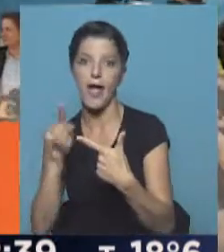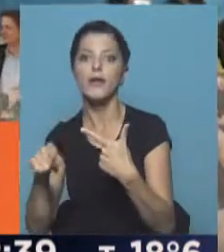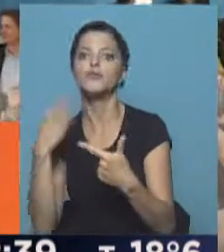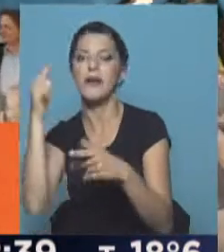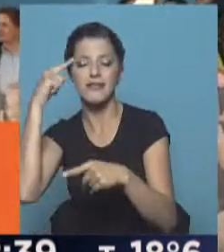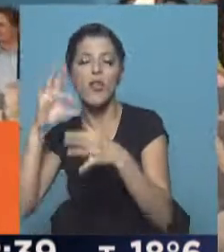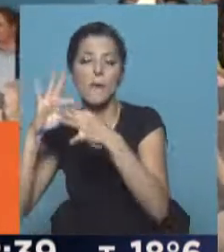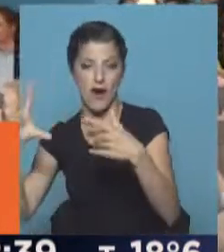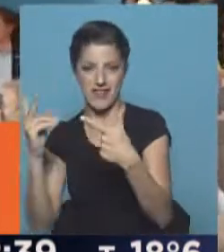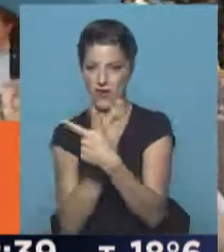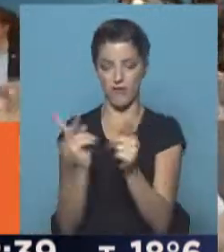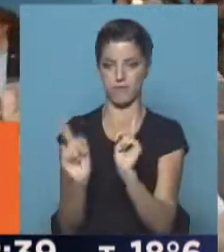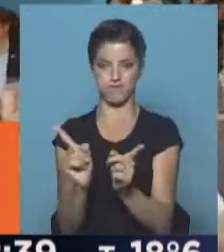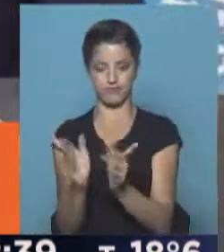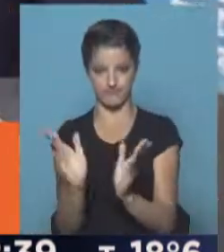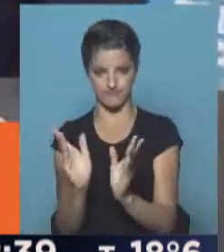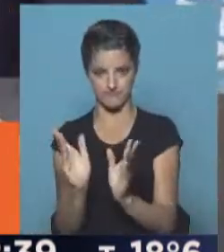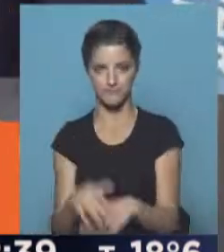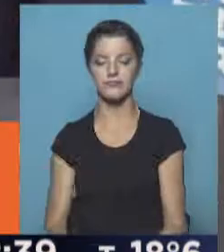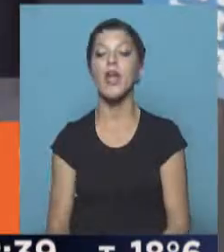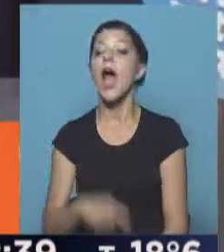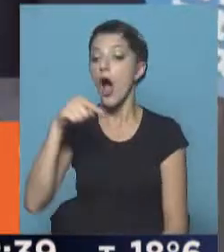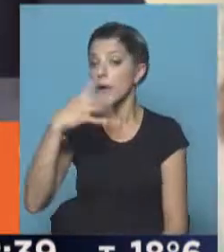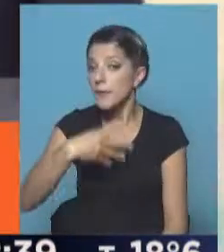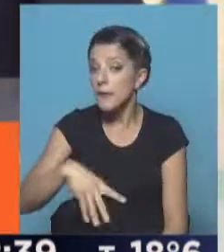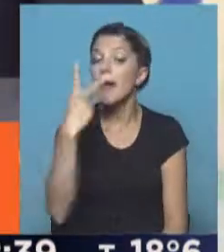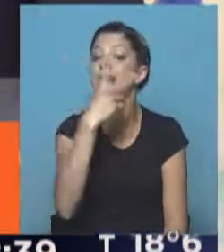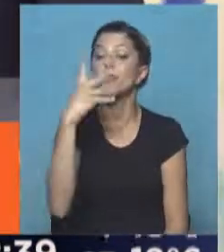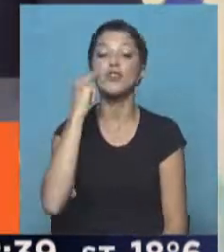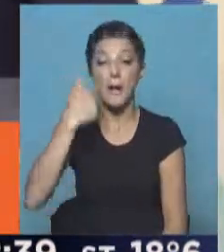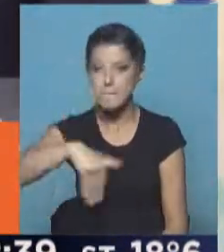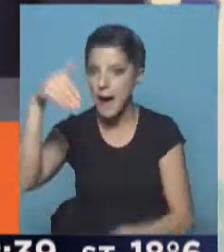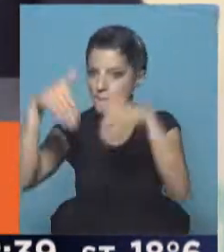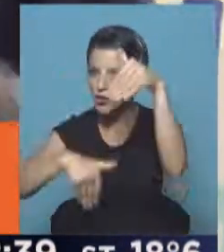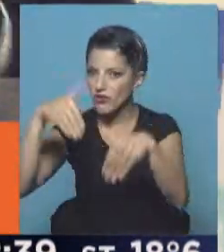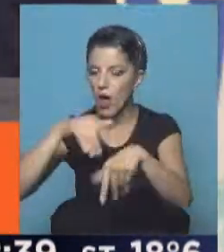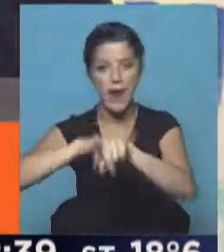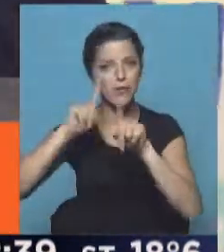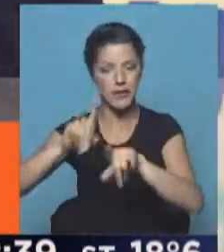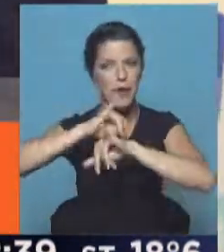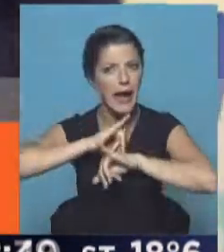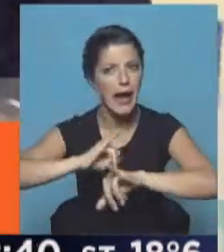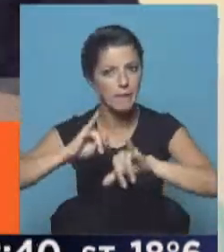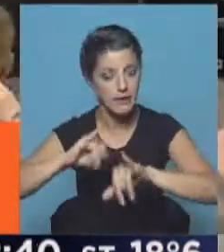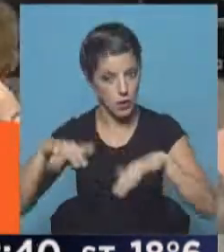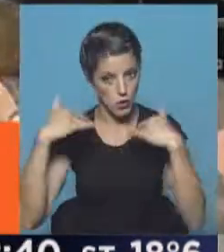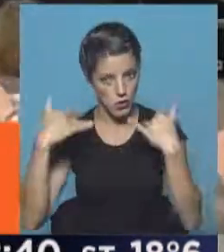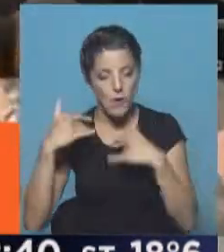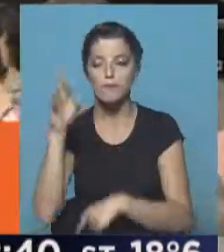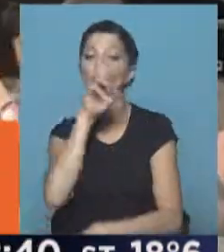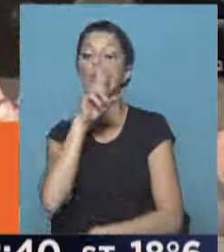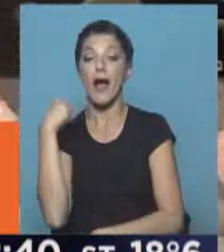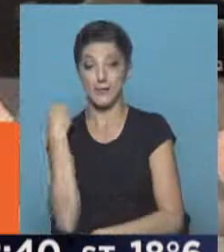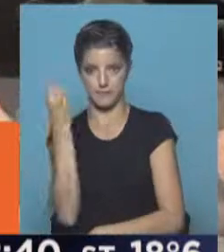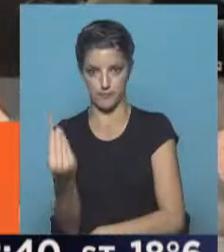demócratas. Así, a 24 días de las elecciones, en una campaña muy agresiva y cerrada, la candidata demócrata